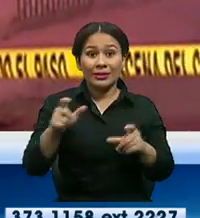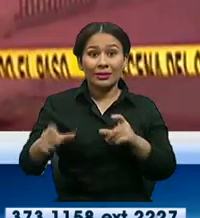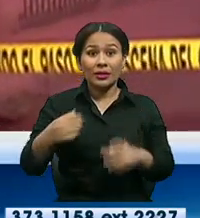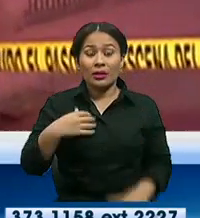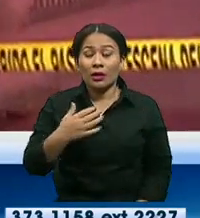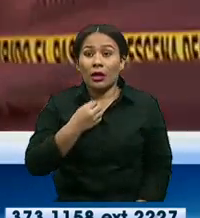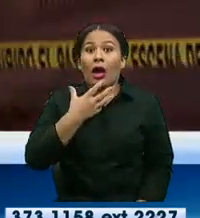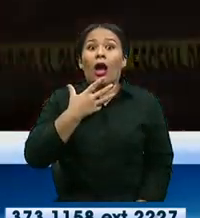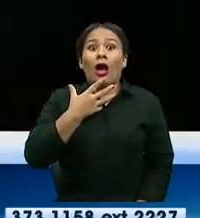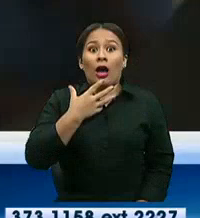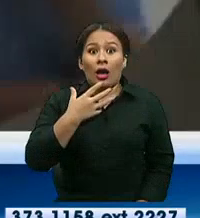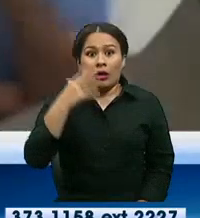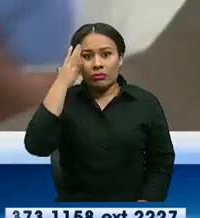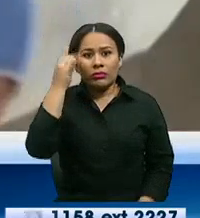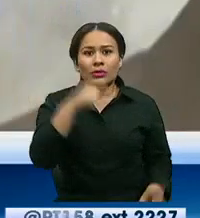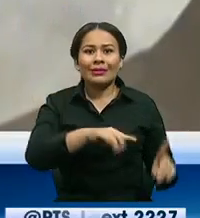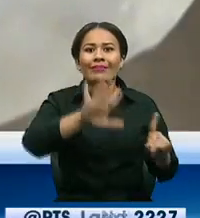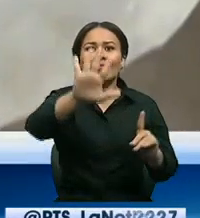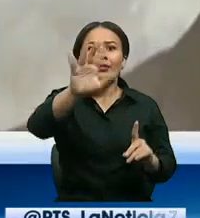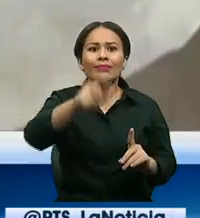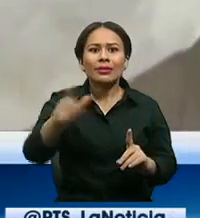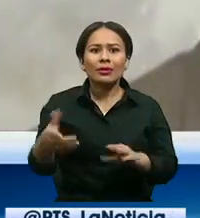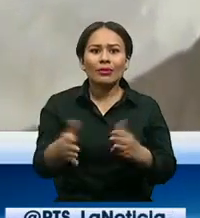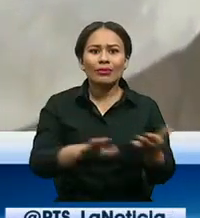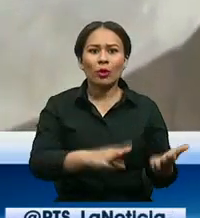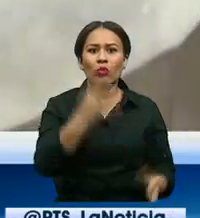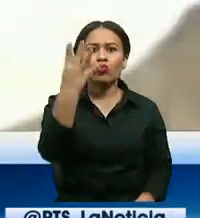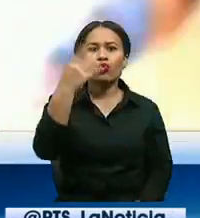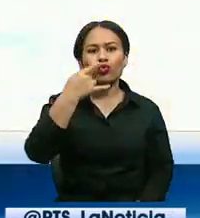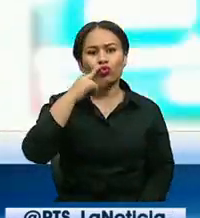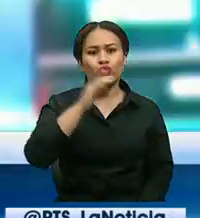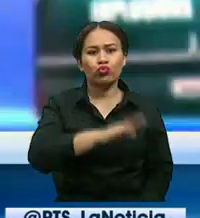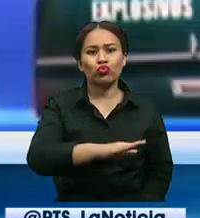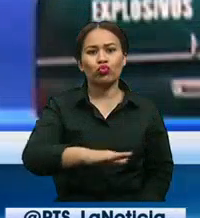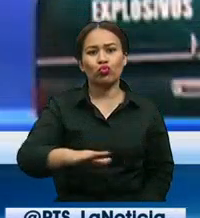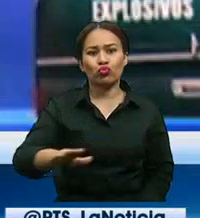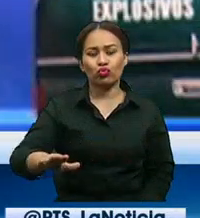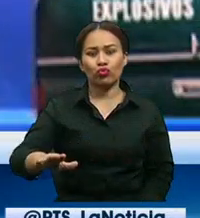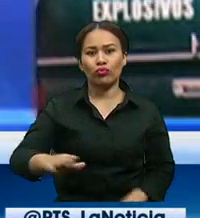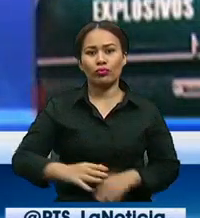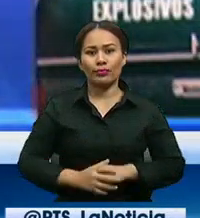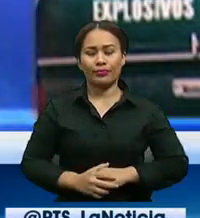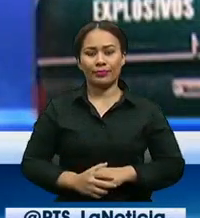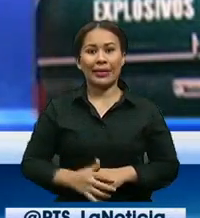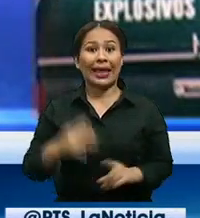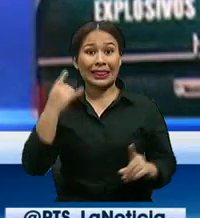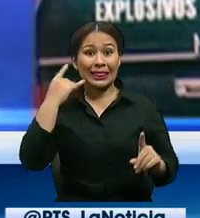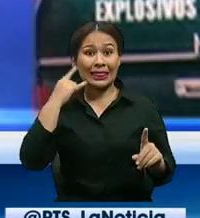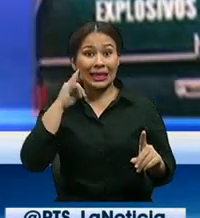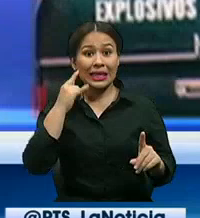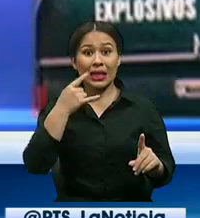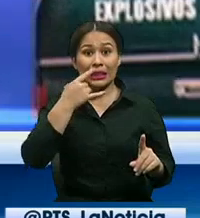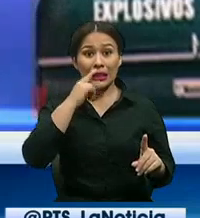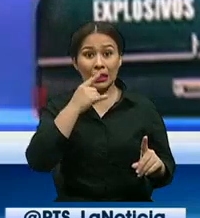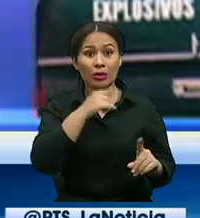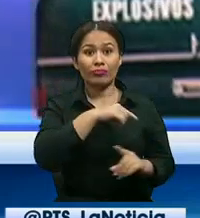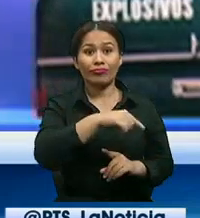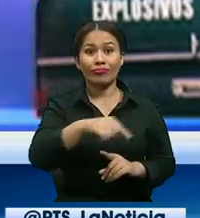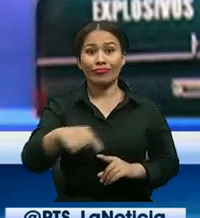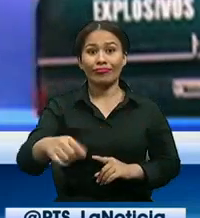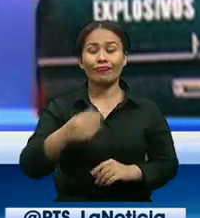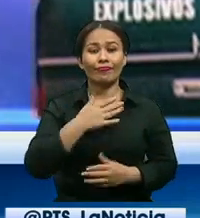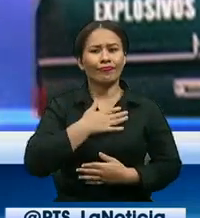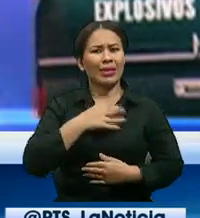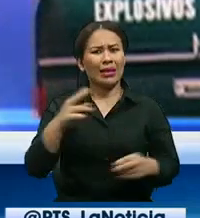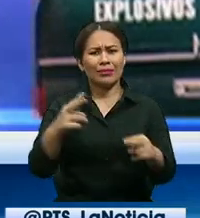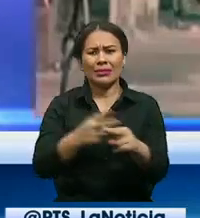una comunidad. Cinco personas fallecidas, cuatro menores de edad, entre ellas niños, infantes. Es una